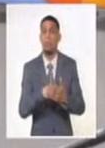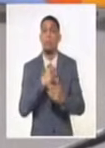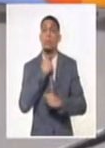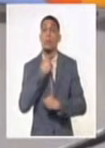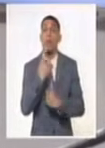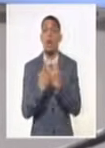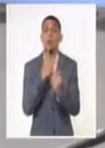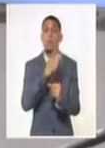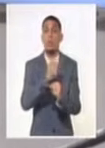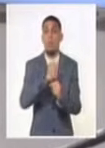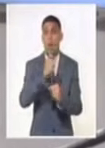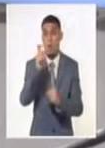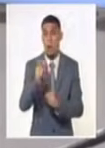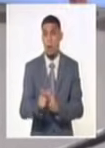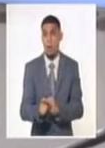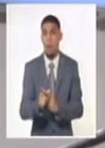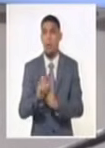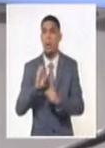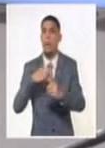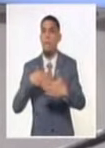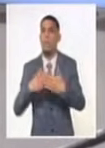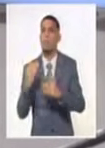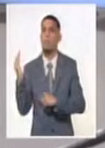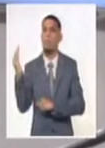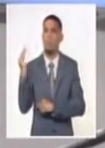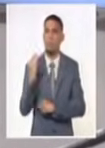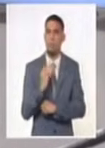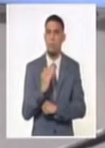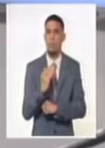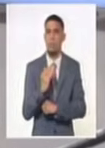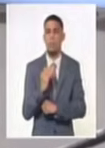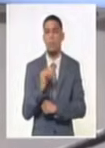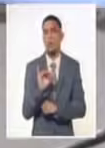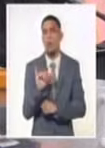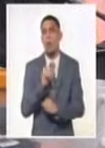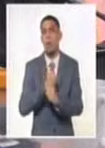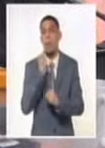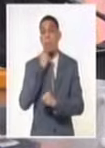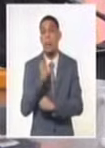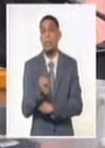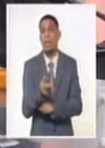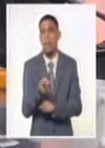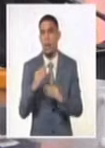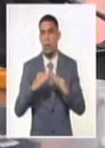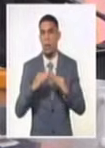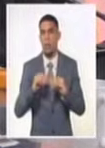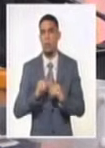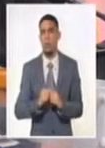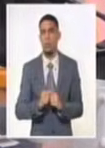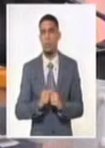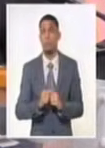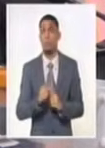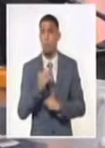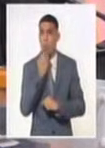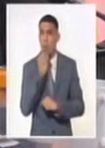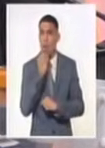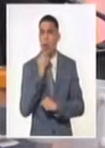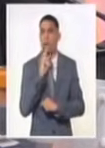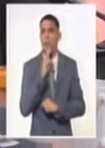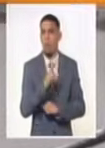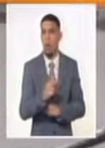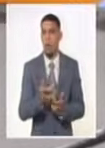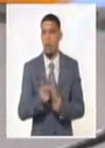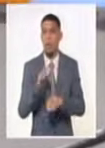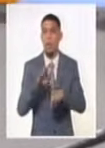determinados sectores que se han acercado a sus lugares de residencia. Bueno, y algunos tienen una formación que les permite dar una respuesta. Están